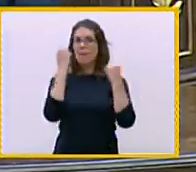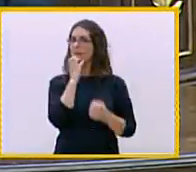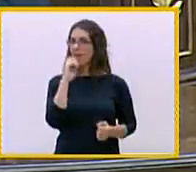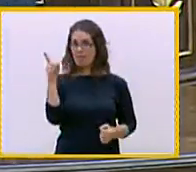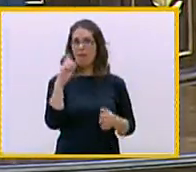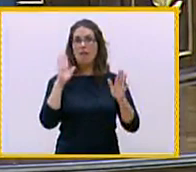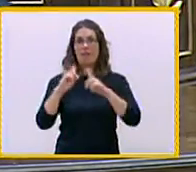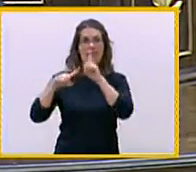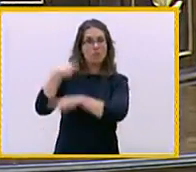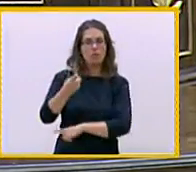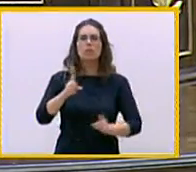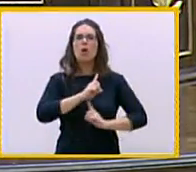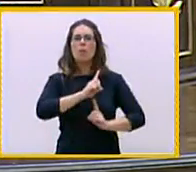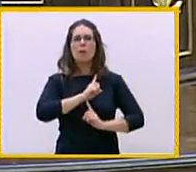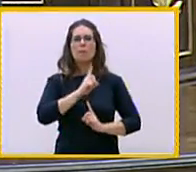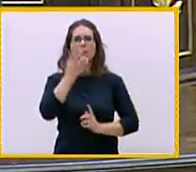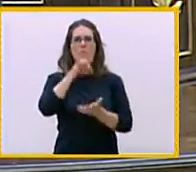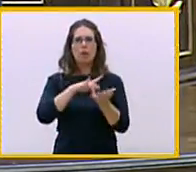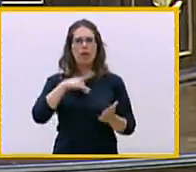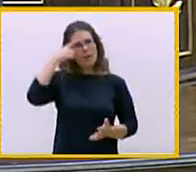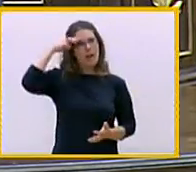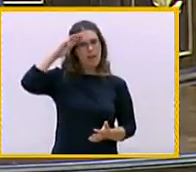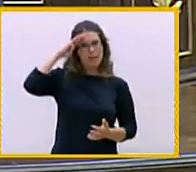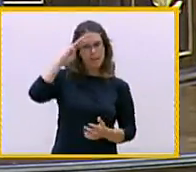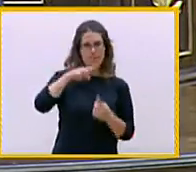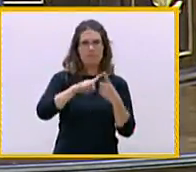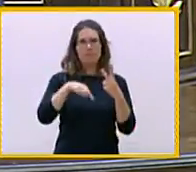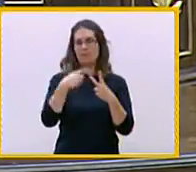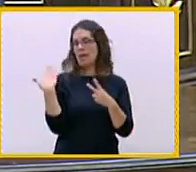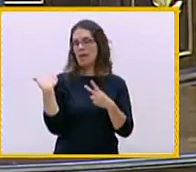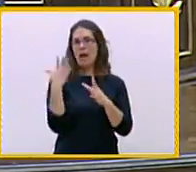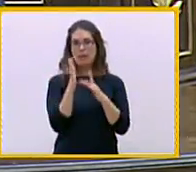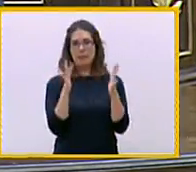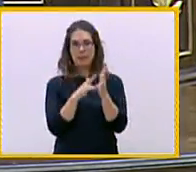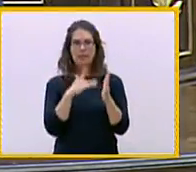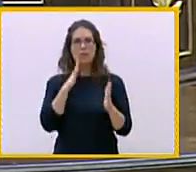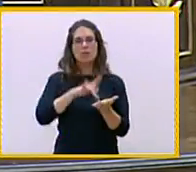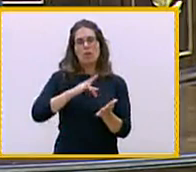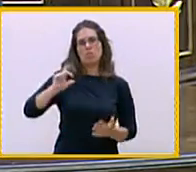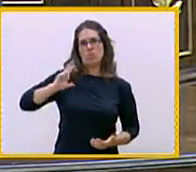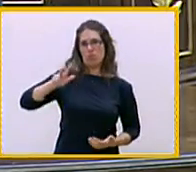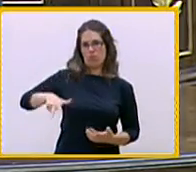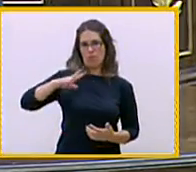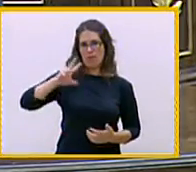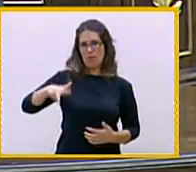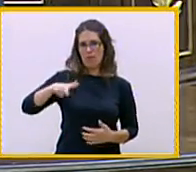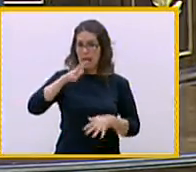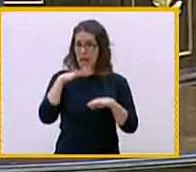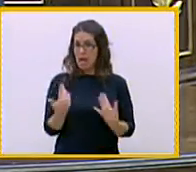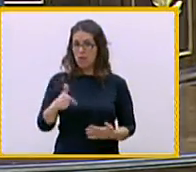en noviembre, el de Irlanda, en abril pasado, el de Portugal y ahora, nuevamente,